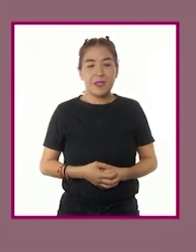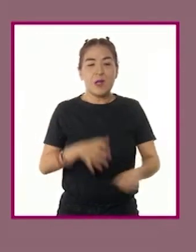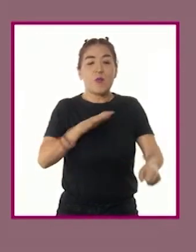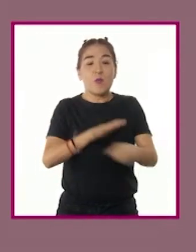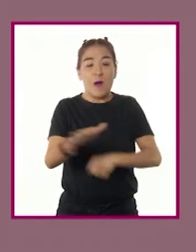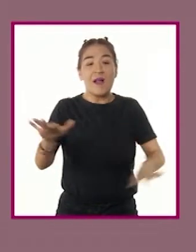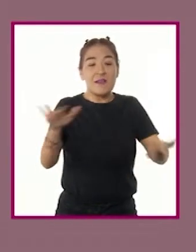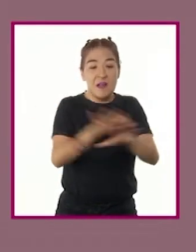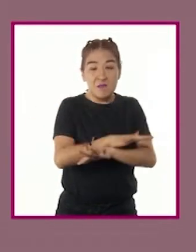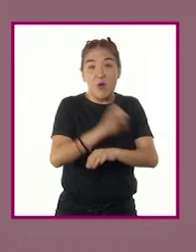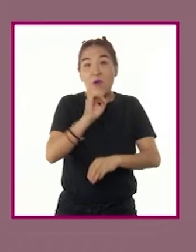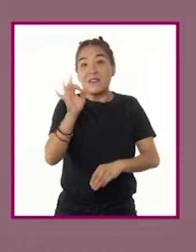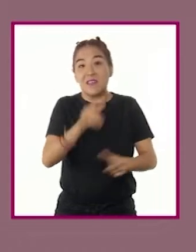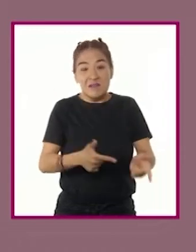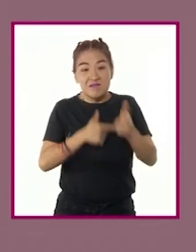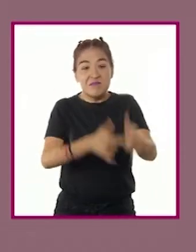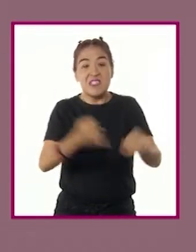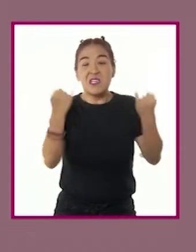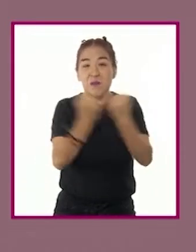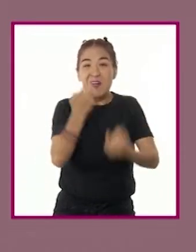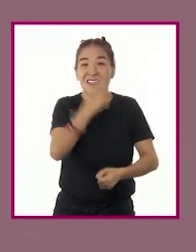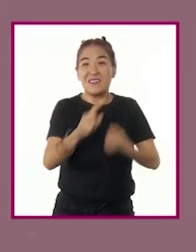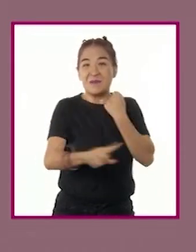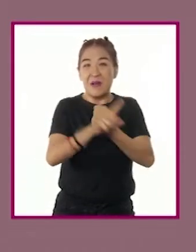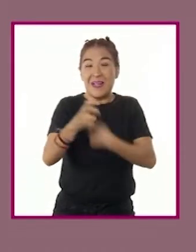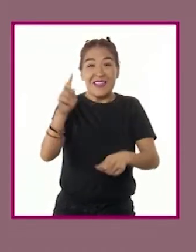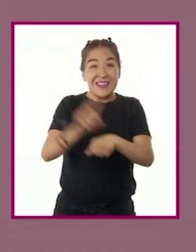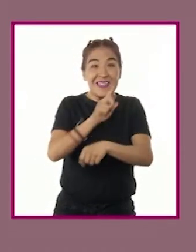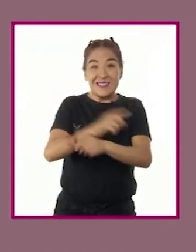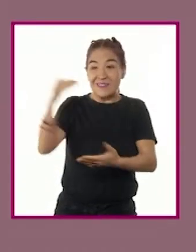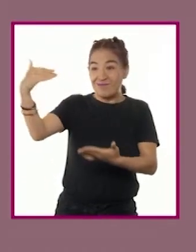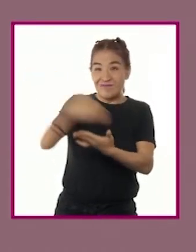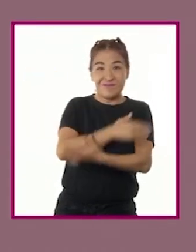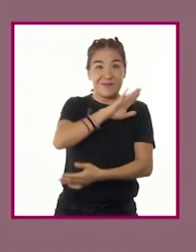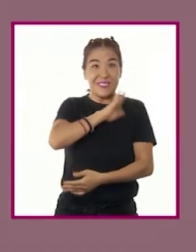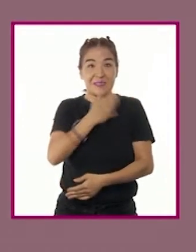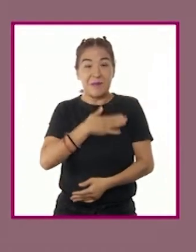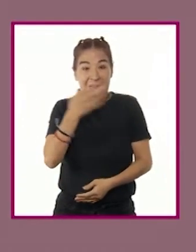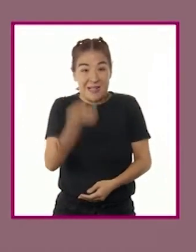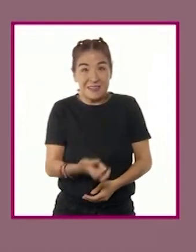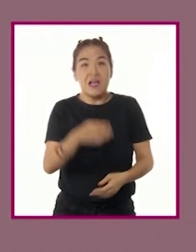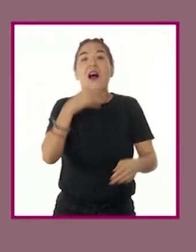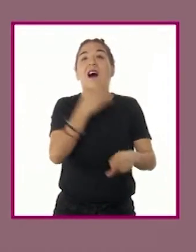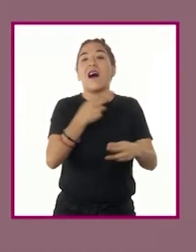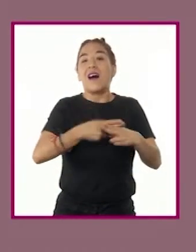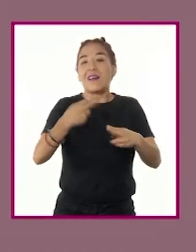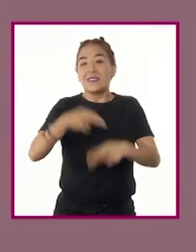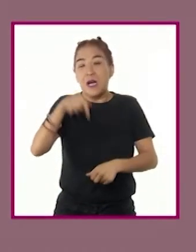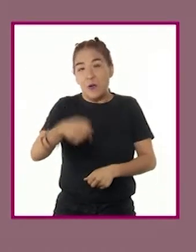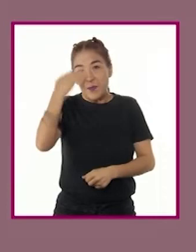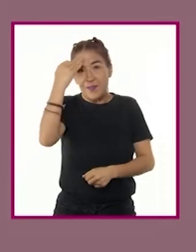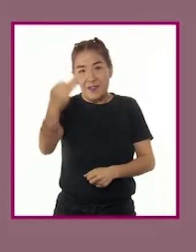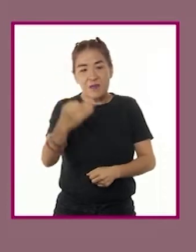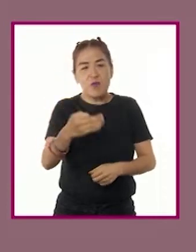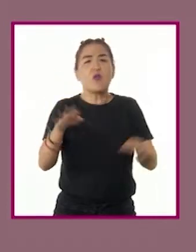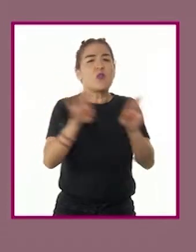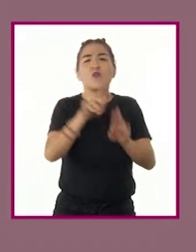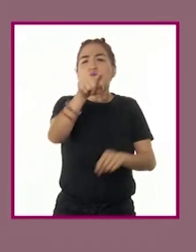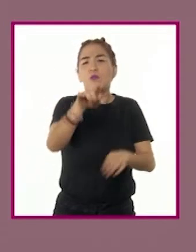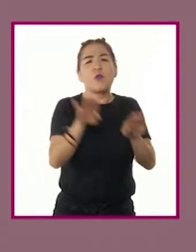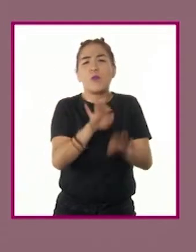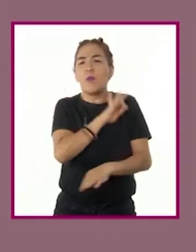permanencias ha tenido la desigualdad desde el virreinato hasta la actualidad? ¿Cómo puedes participar para reducir la